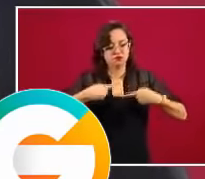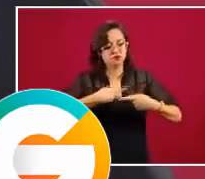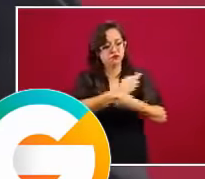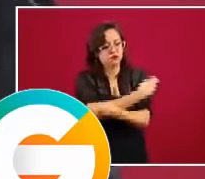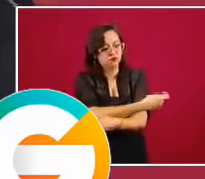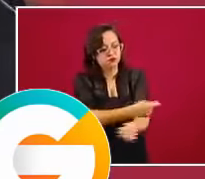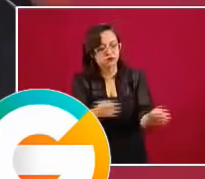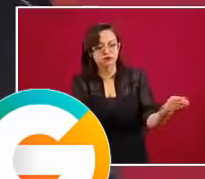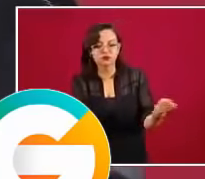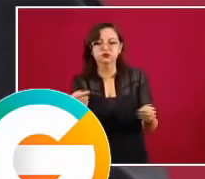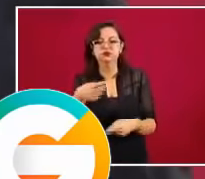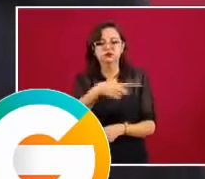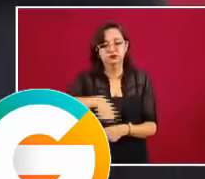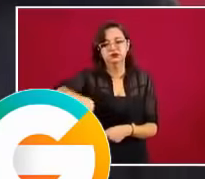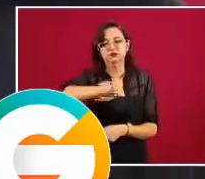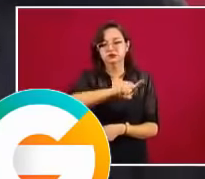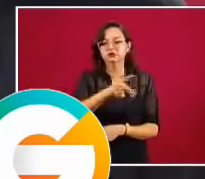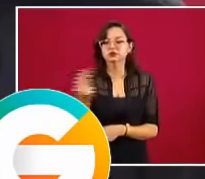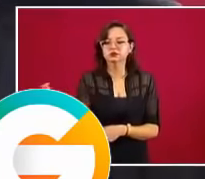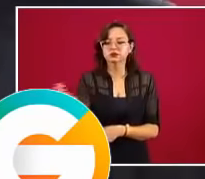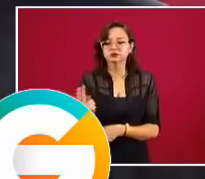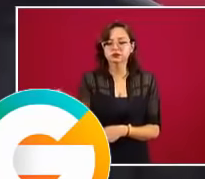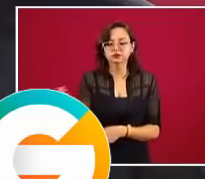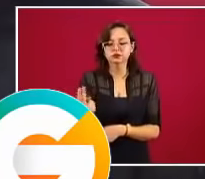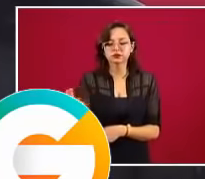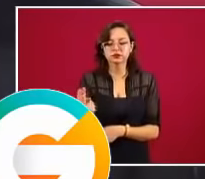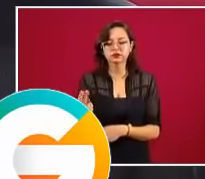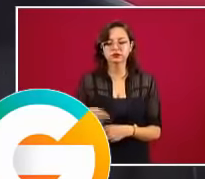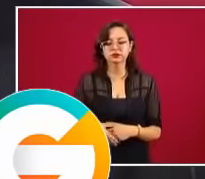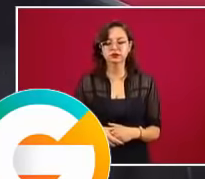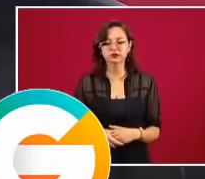a la gente que más lo necesite.